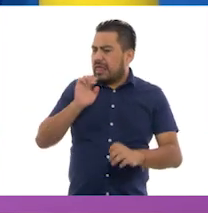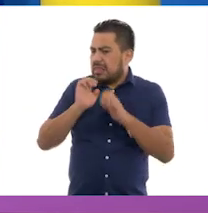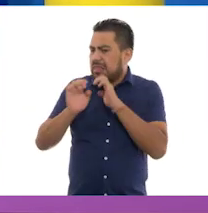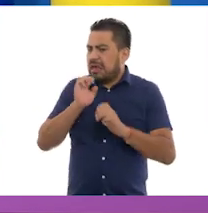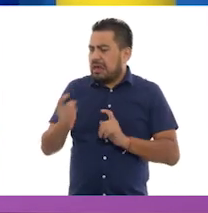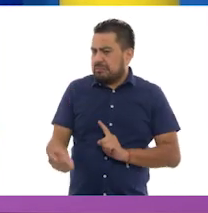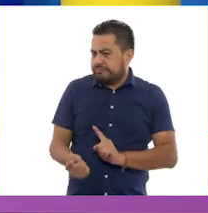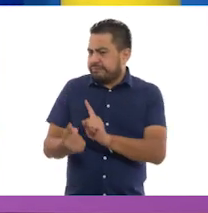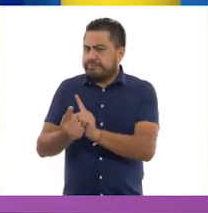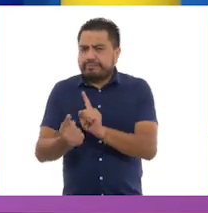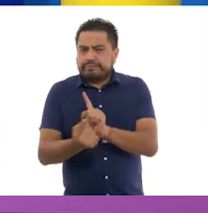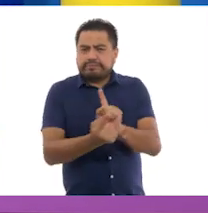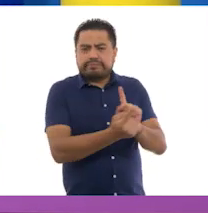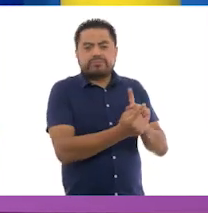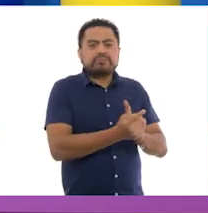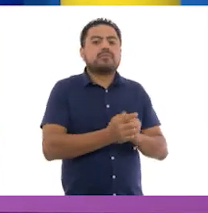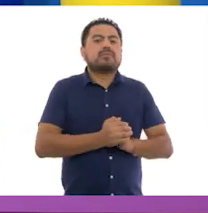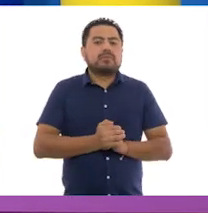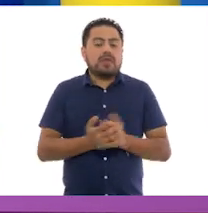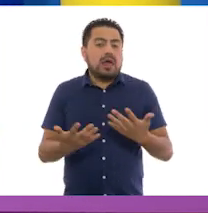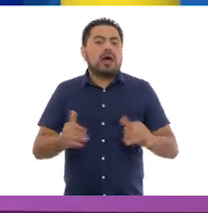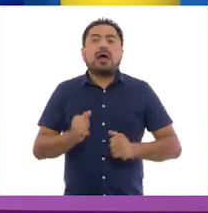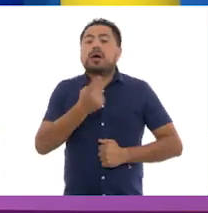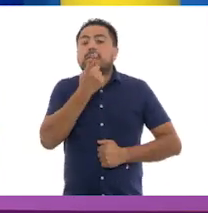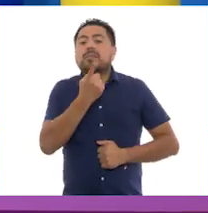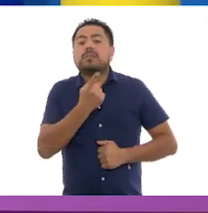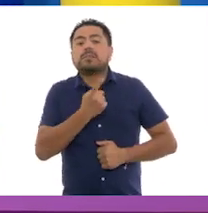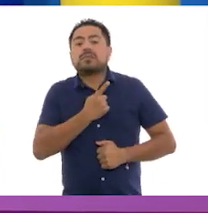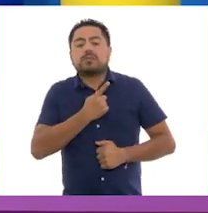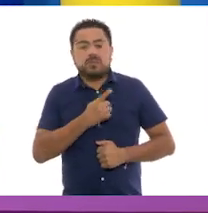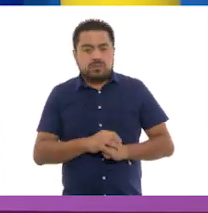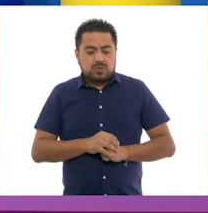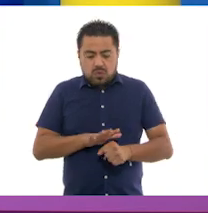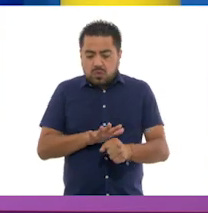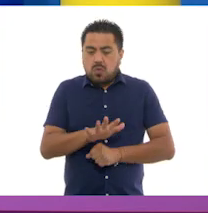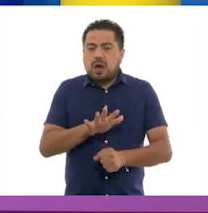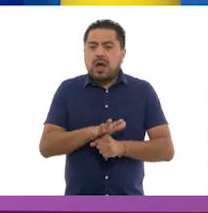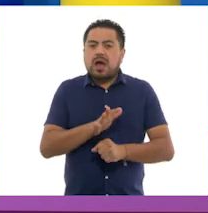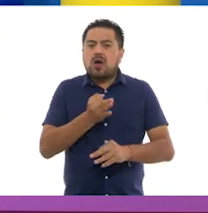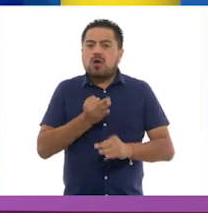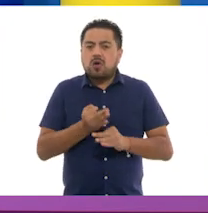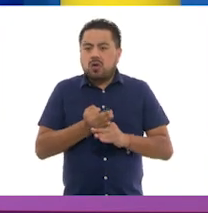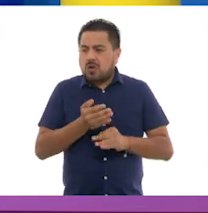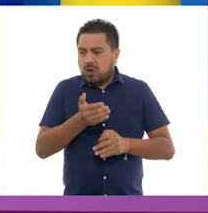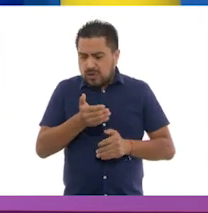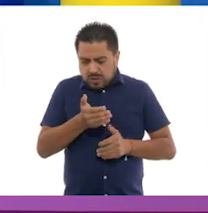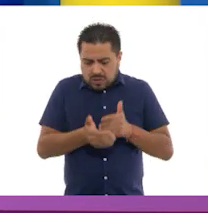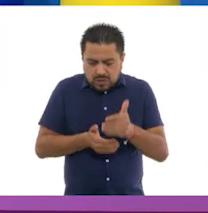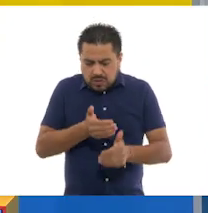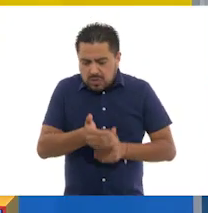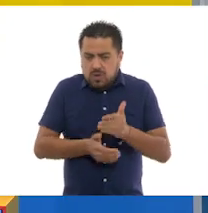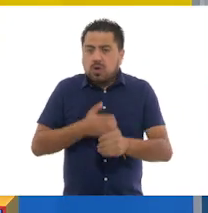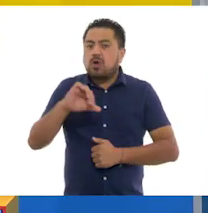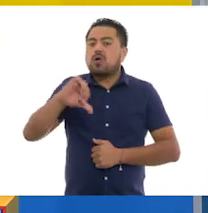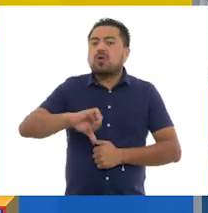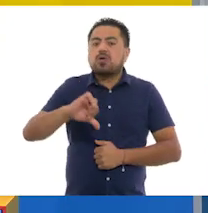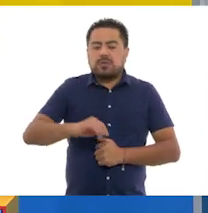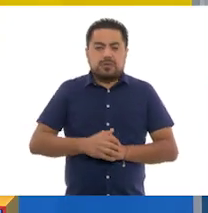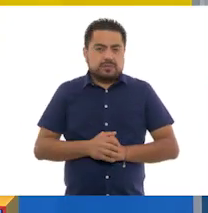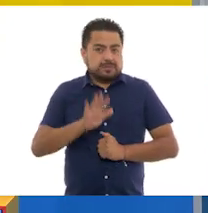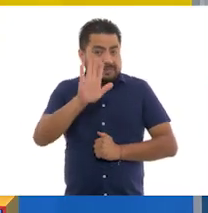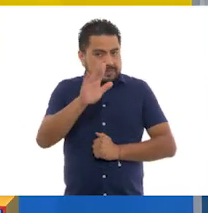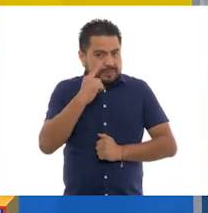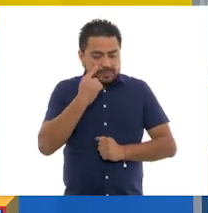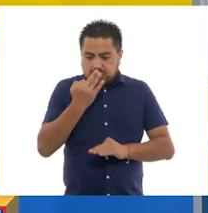entrevistador. Y ya cuéntanos, María, ¿cuál va a ser ese pasito que vamos a dar hoy? Pues mira, Raulito,